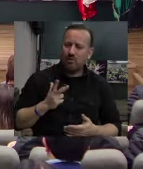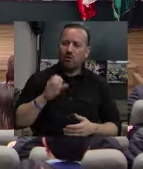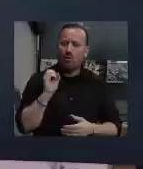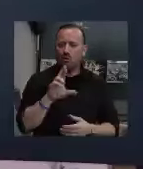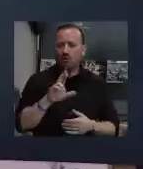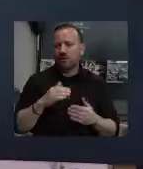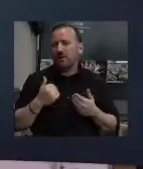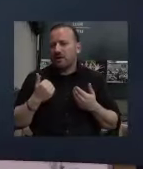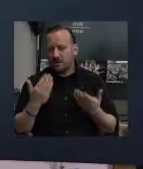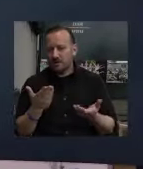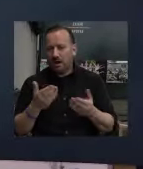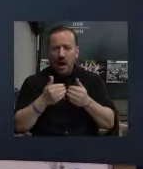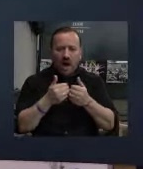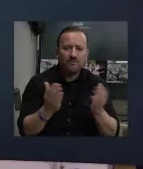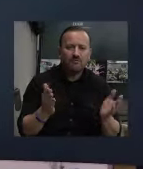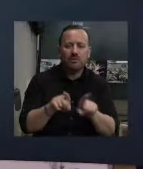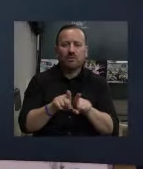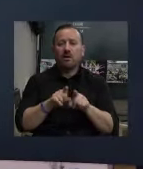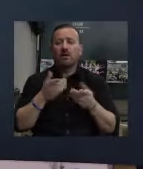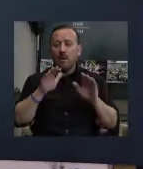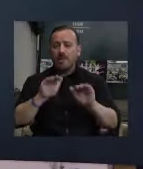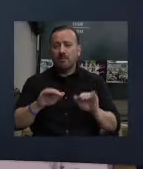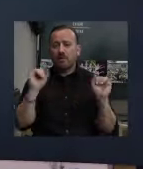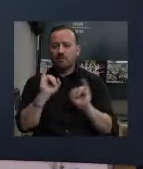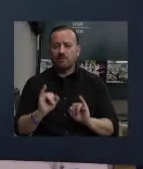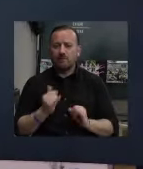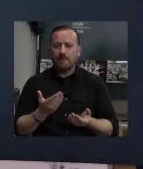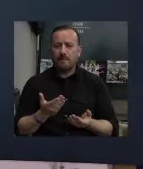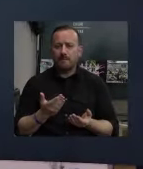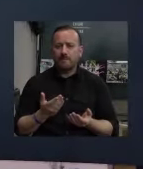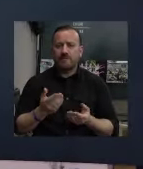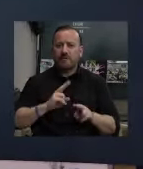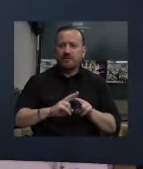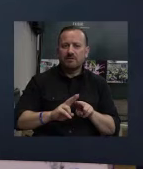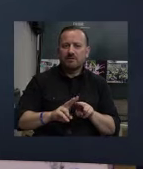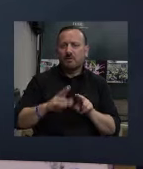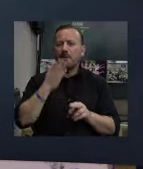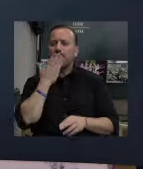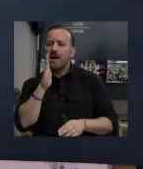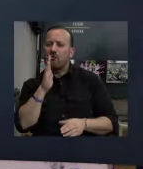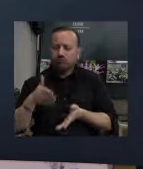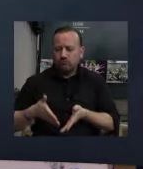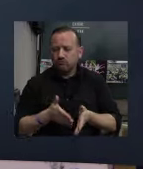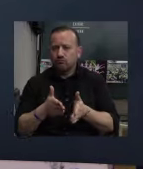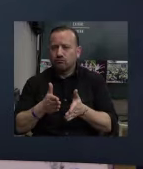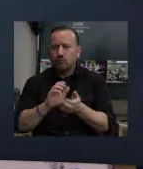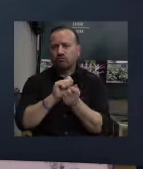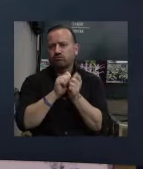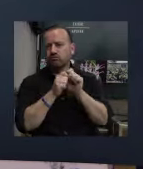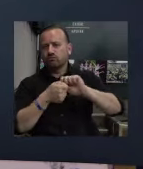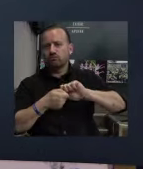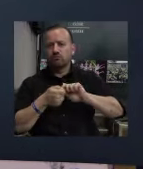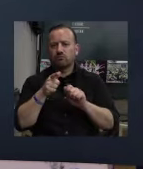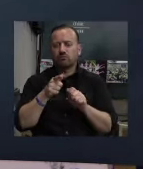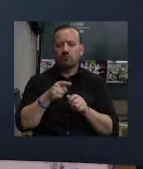que se nos van se nos van abriendo y de esta manera también poder generar mejores vías también de adaptación y de aporte a